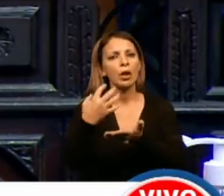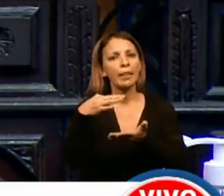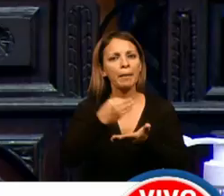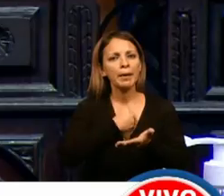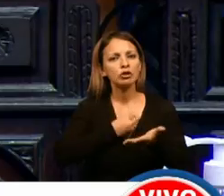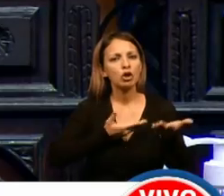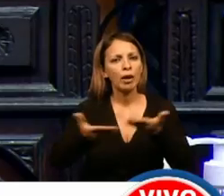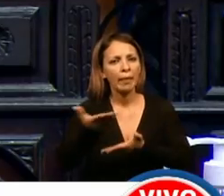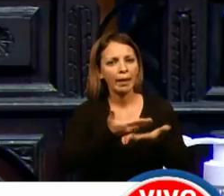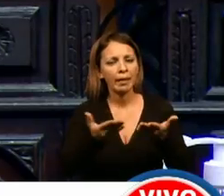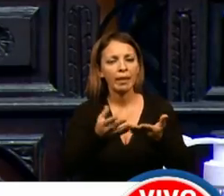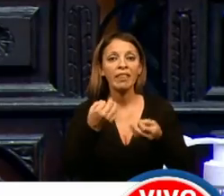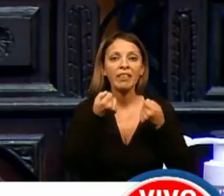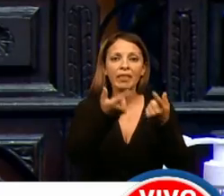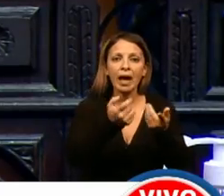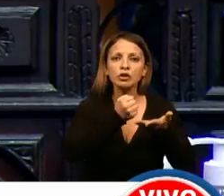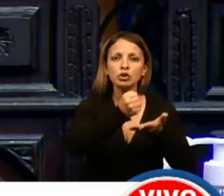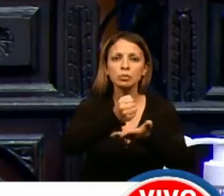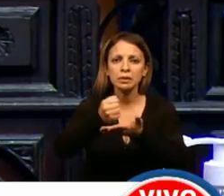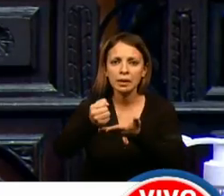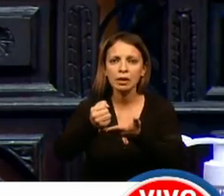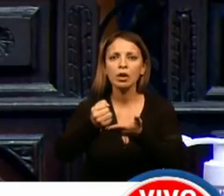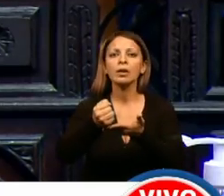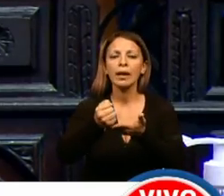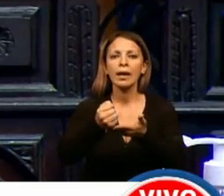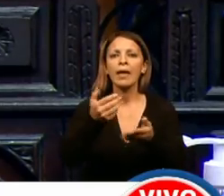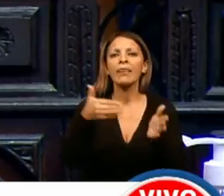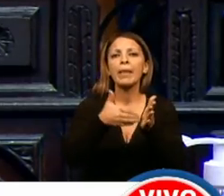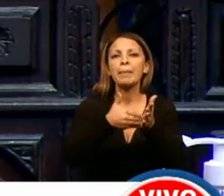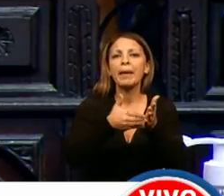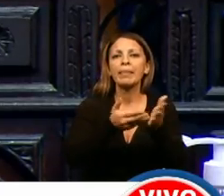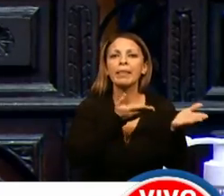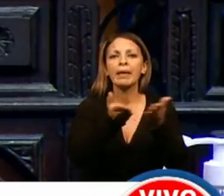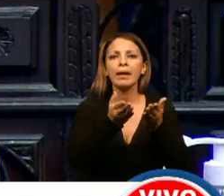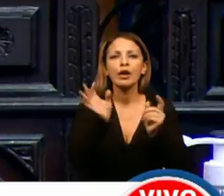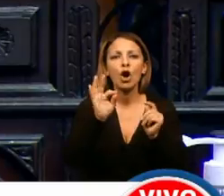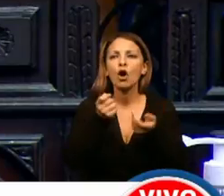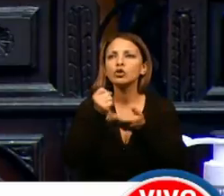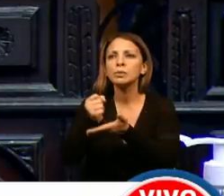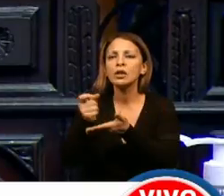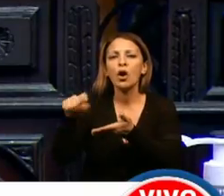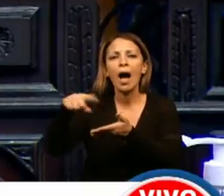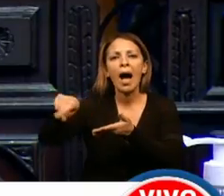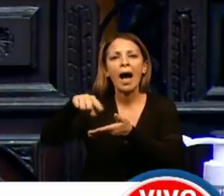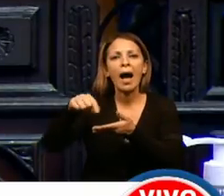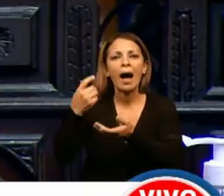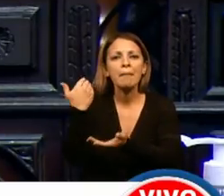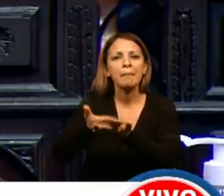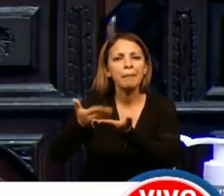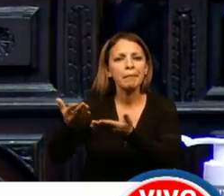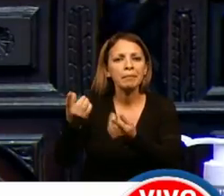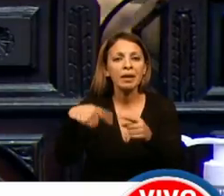se subsidia la demanda no se subsidia la oferta que ha sido una constante en este gobierno